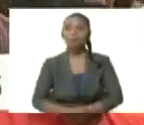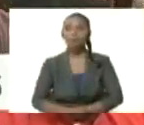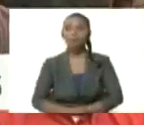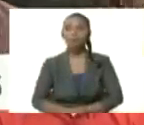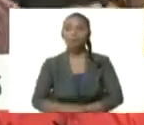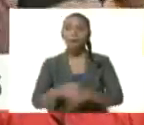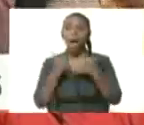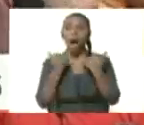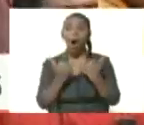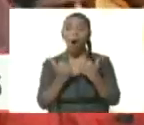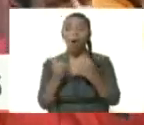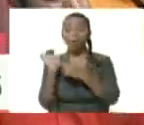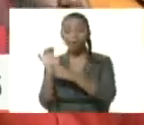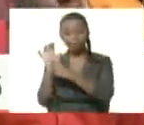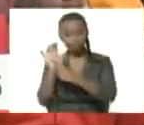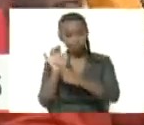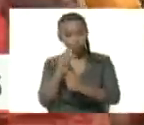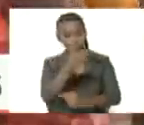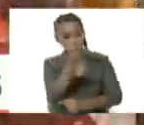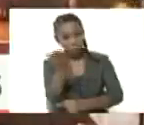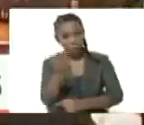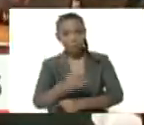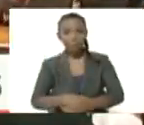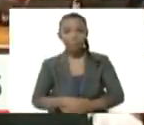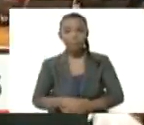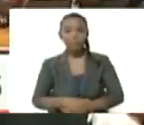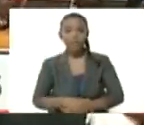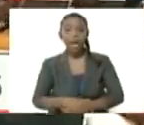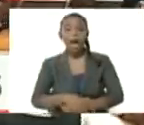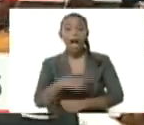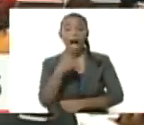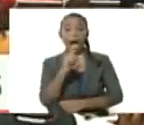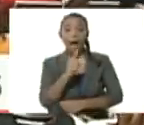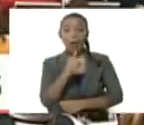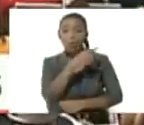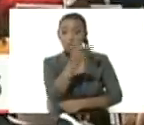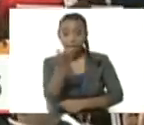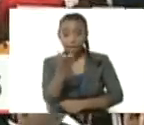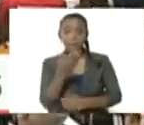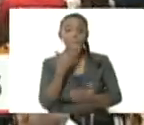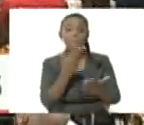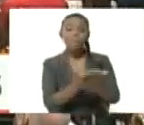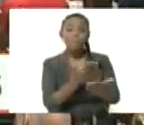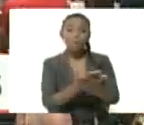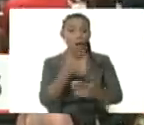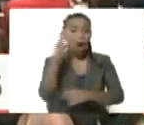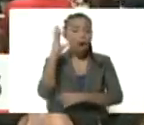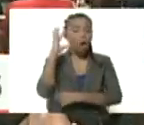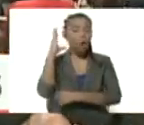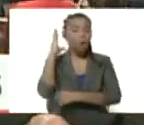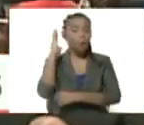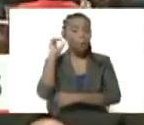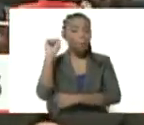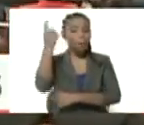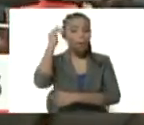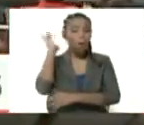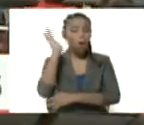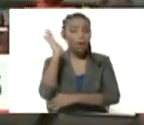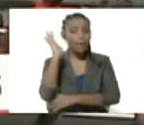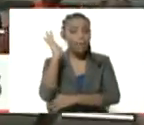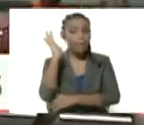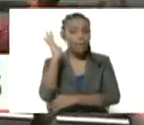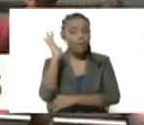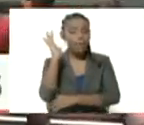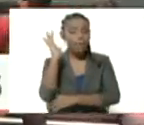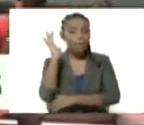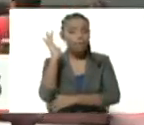Ahora, fíjense ustedes, están proponiendo hacer el Congreso, el primer Congreso.